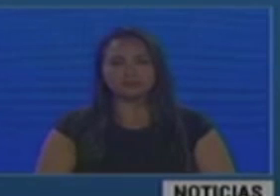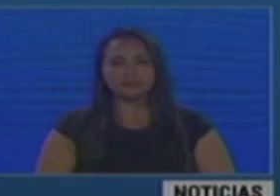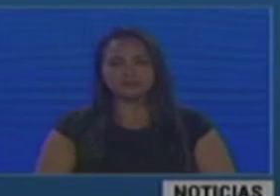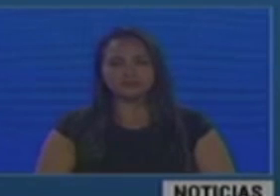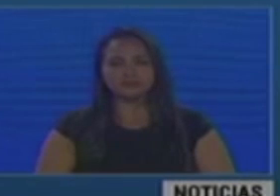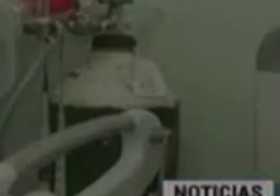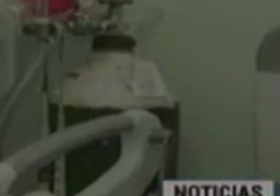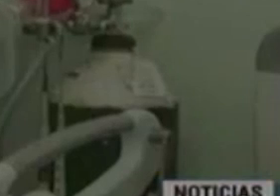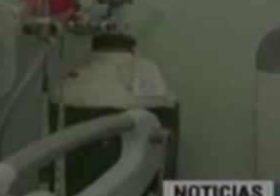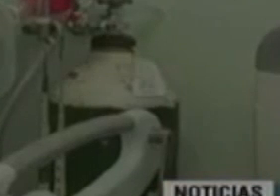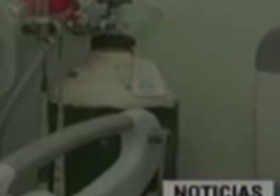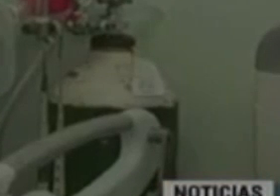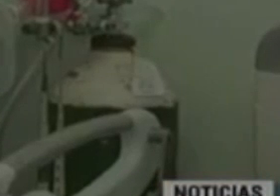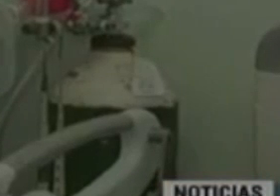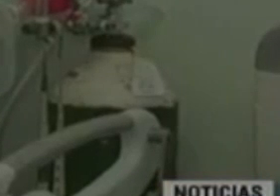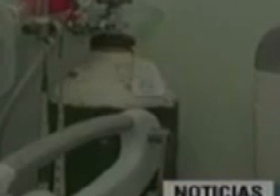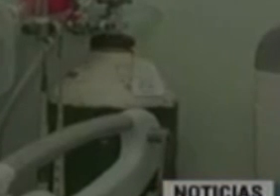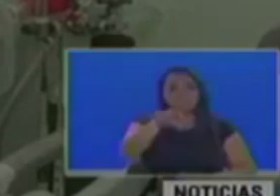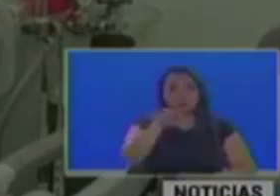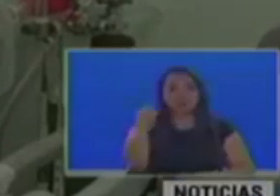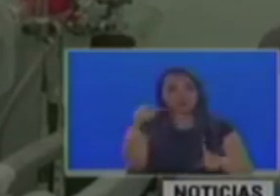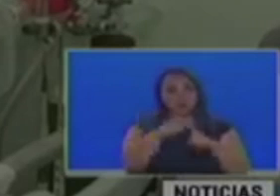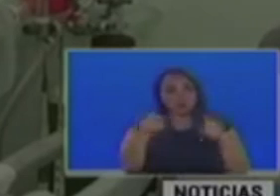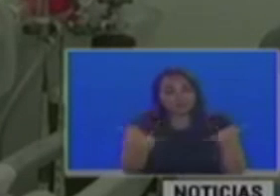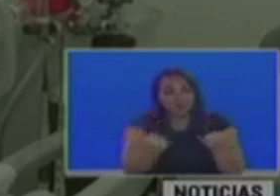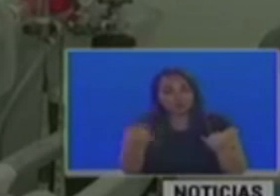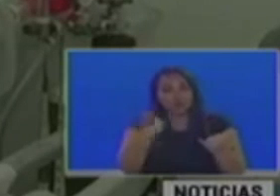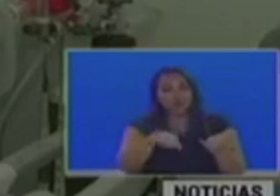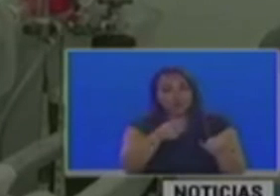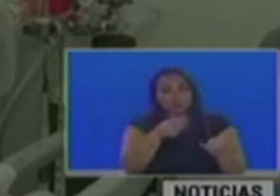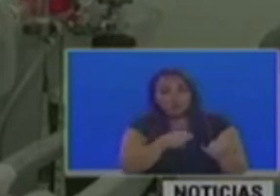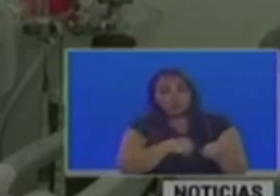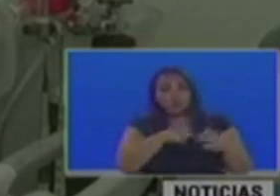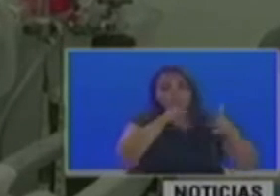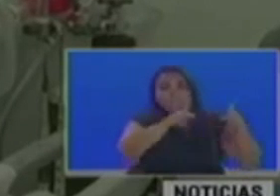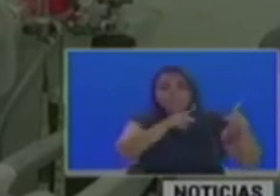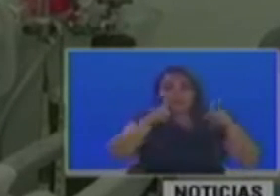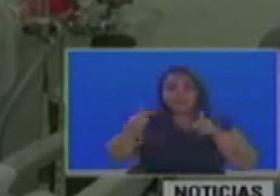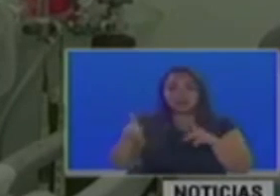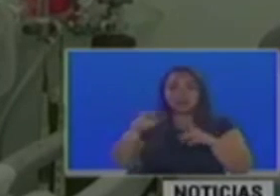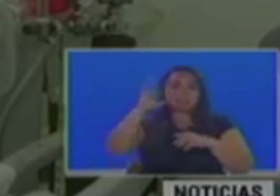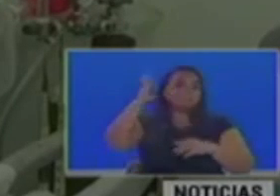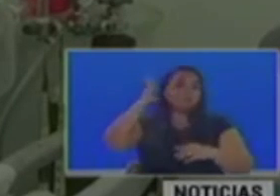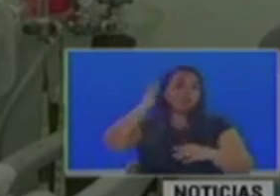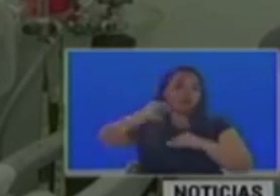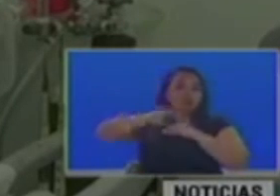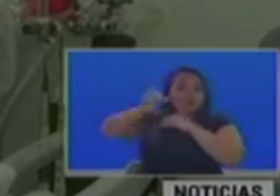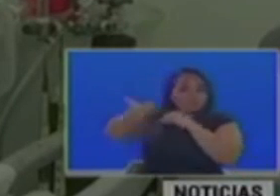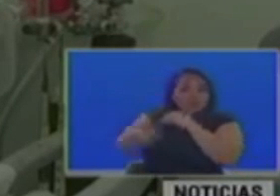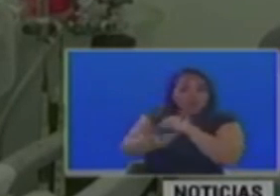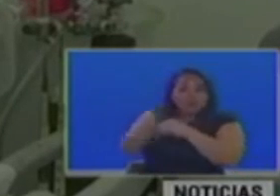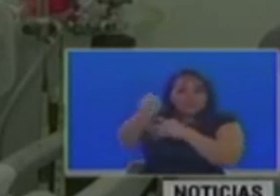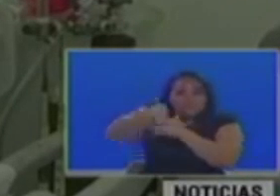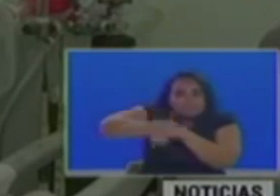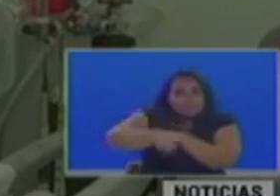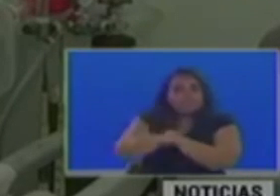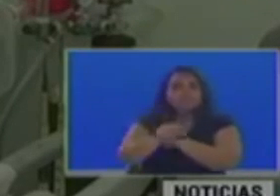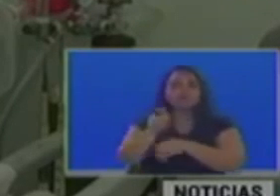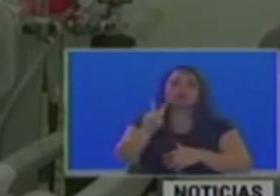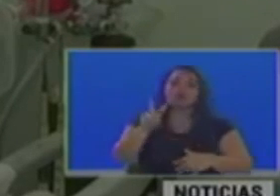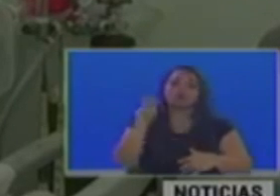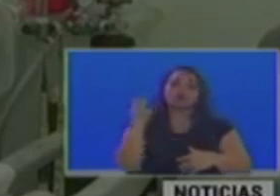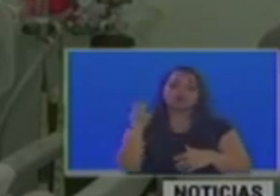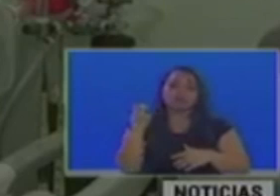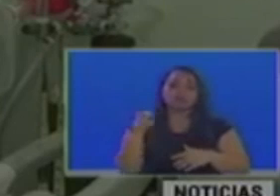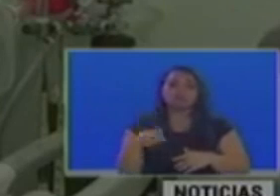Entre el mes de marzo y hasta la fecha hemos atendido 251 nacimientos, de los cuales 131 fueron